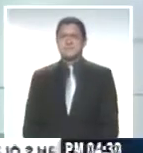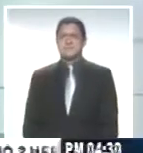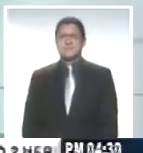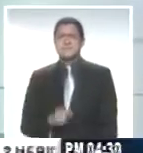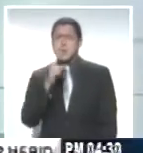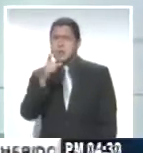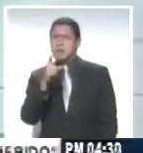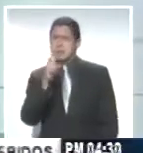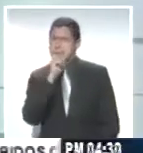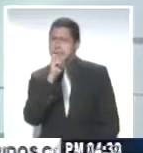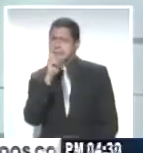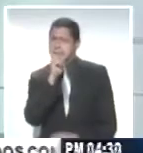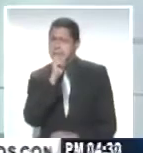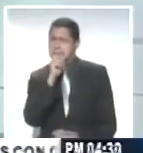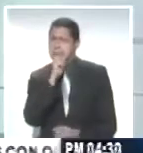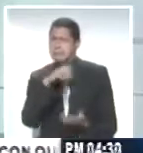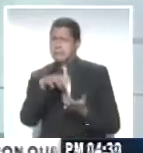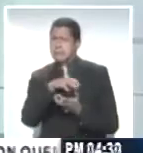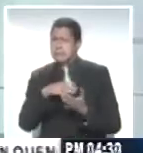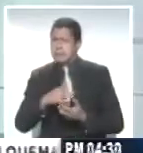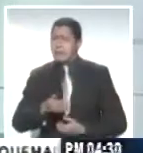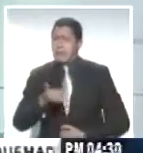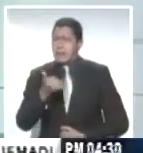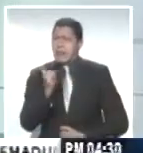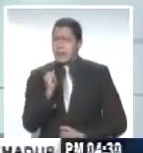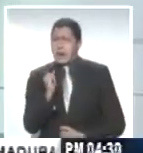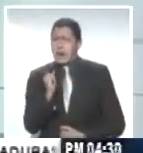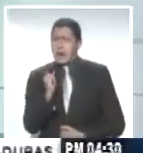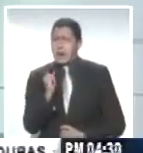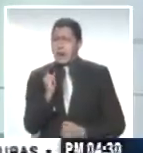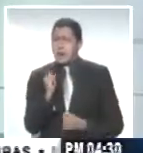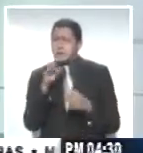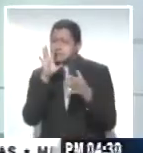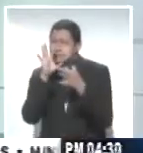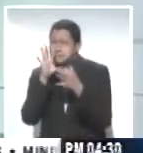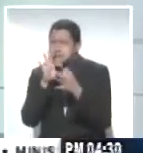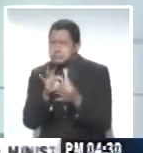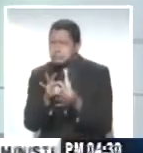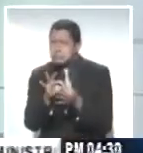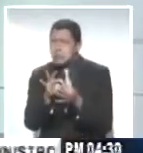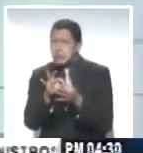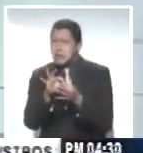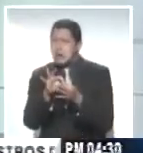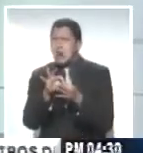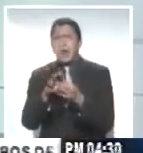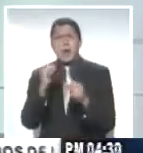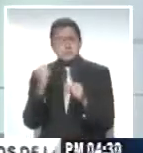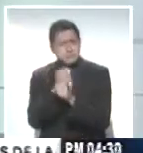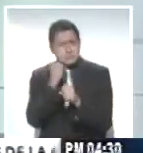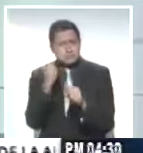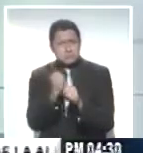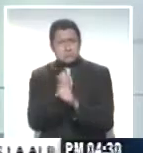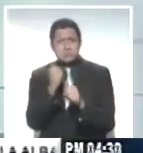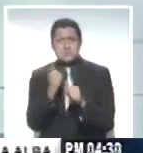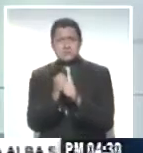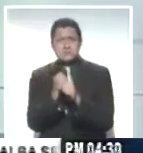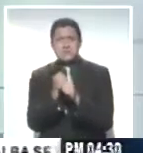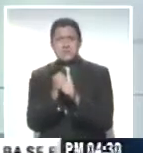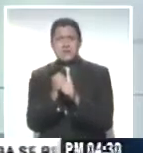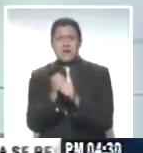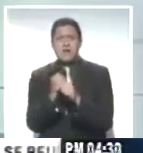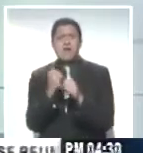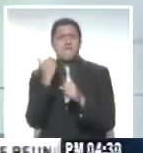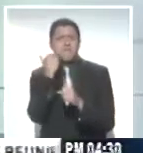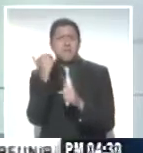de las complicaciones más frecuentes o íntimamente ligadas al área laboral es el